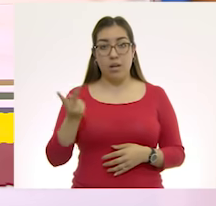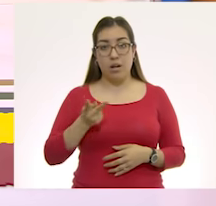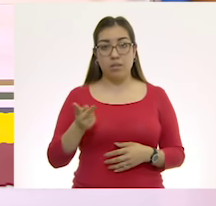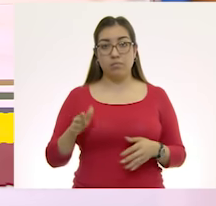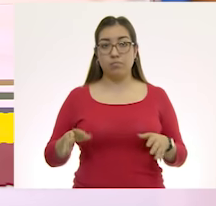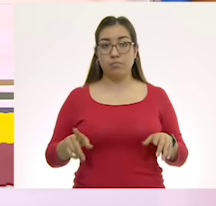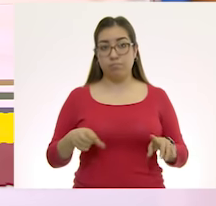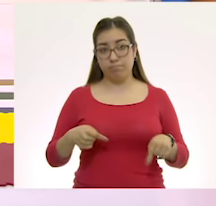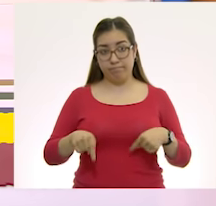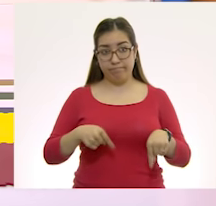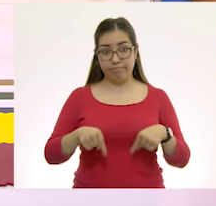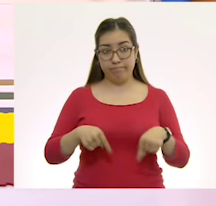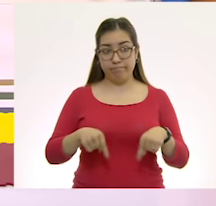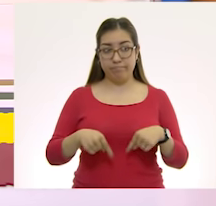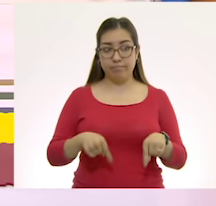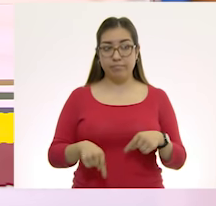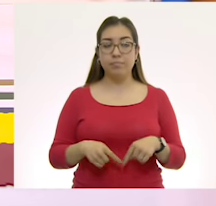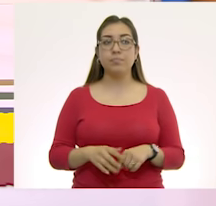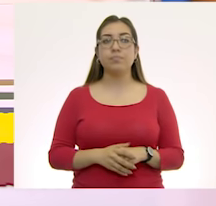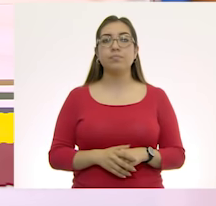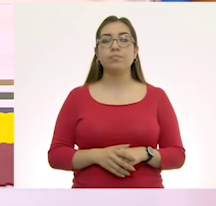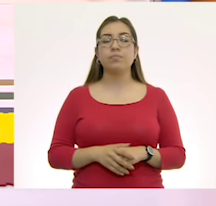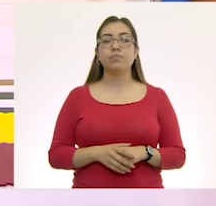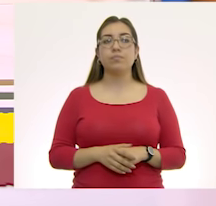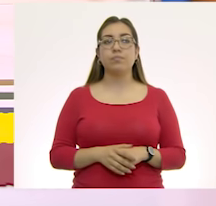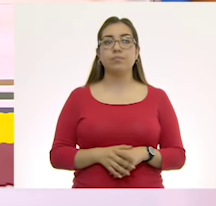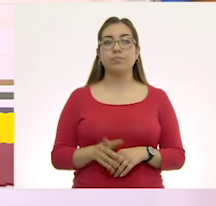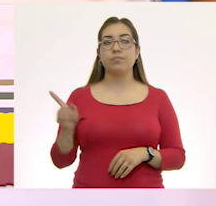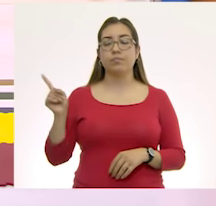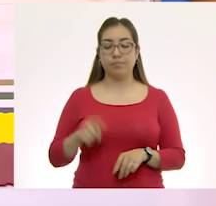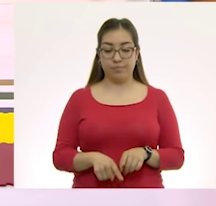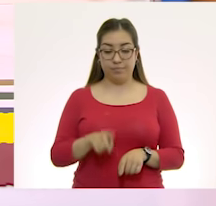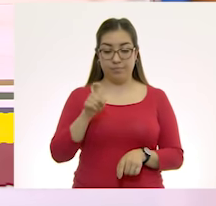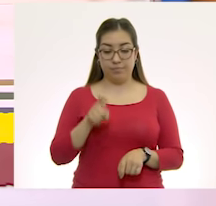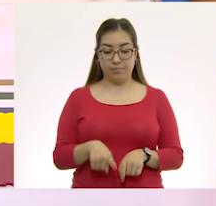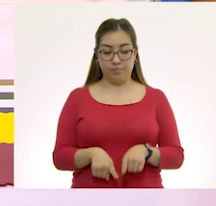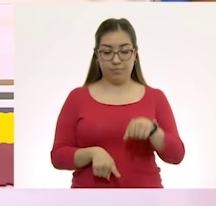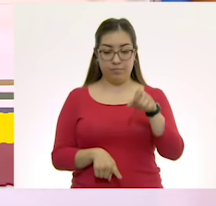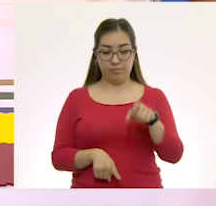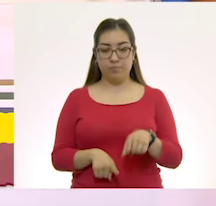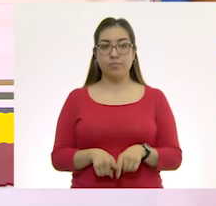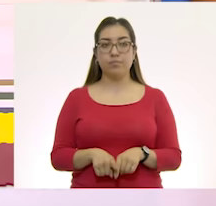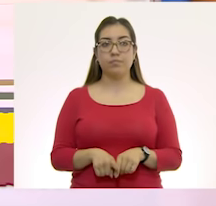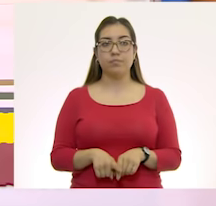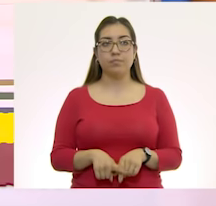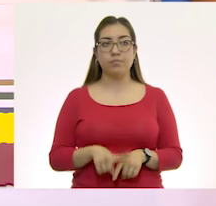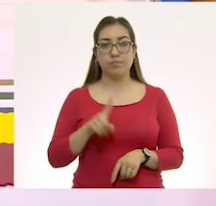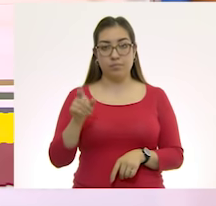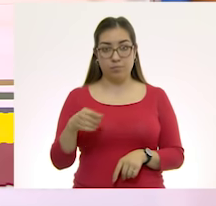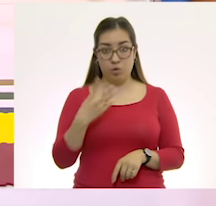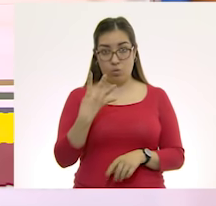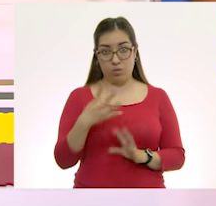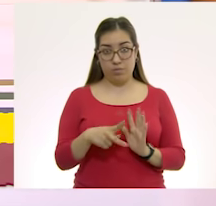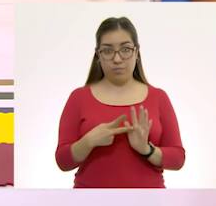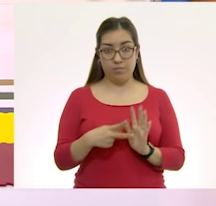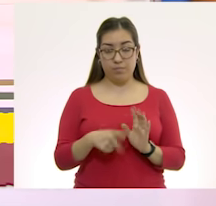levantar talones, ya está. Subir y bajar piernas. 1, 2. Y luego 4 tiempos otra